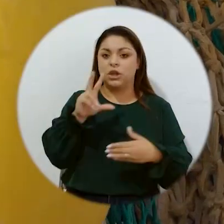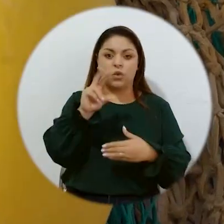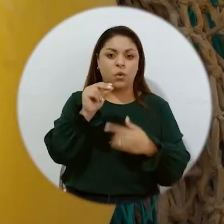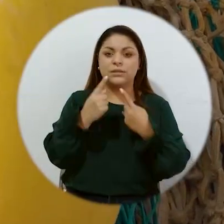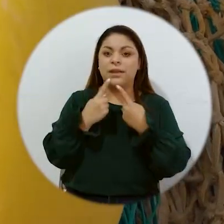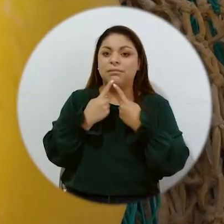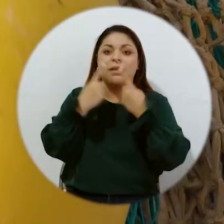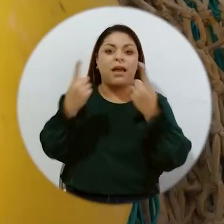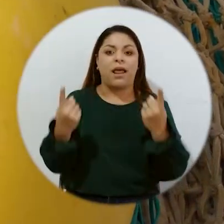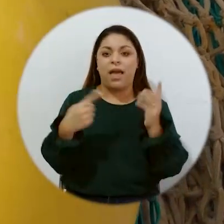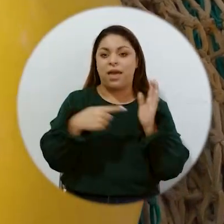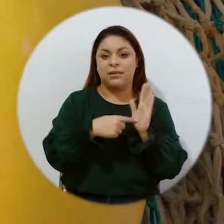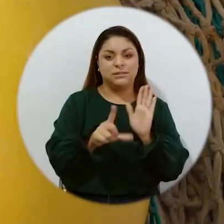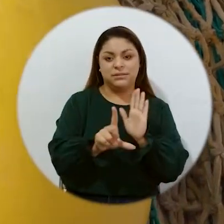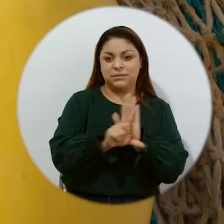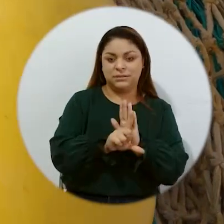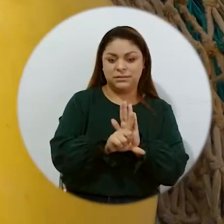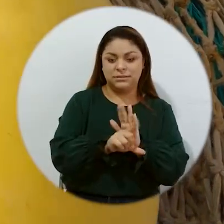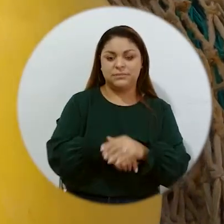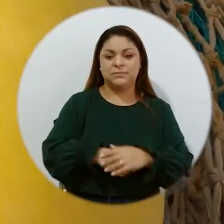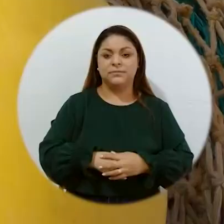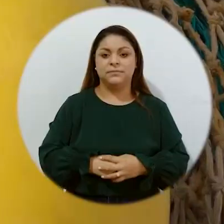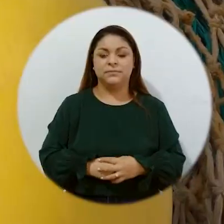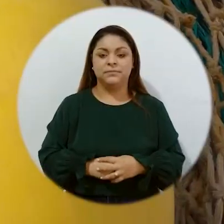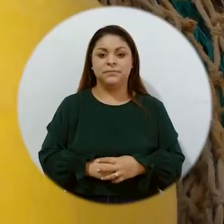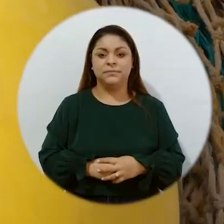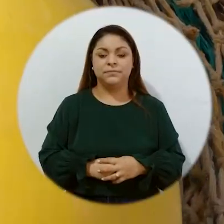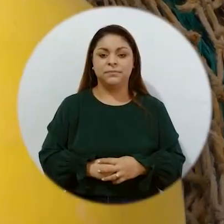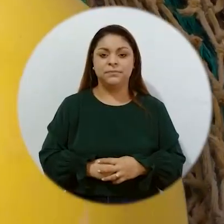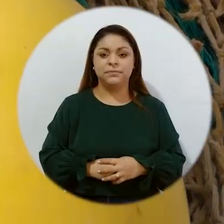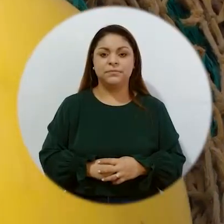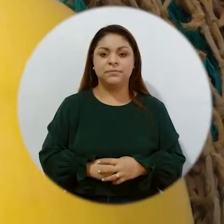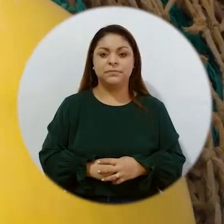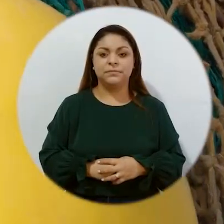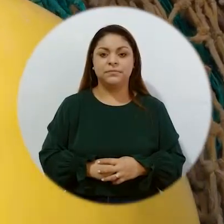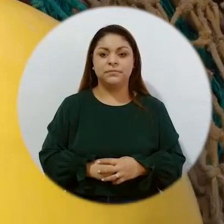declarada. Creo que con una extensión